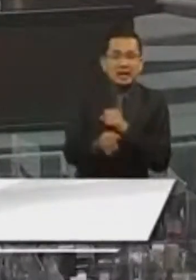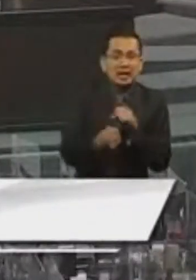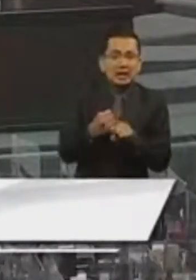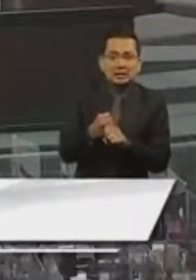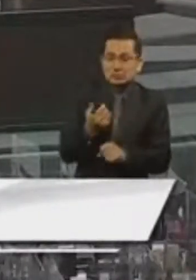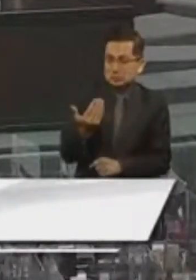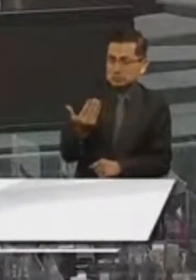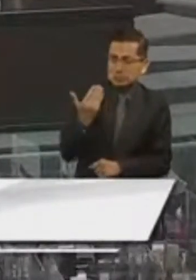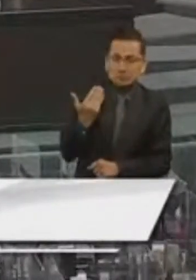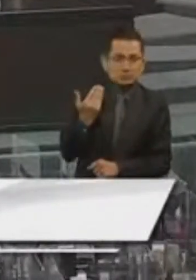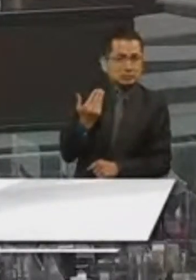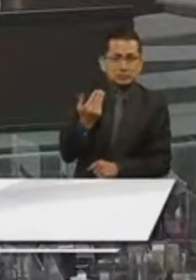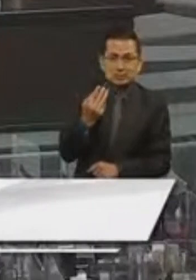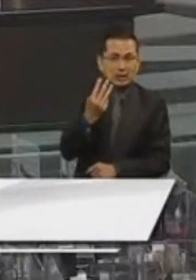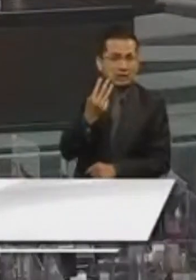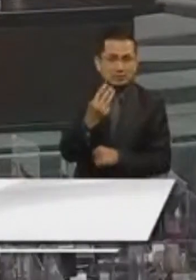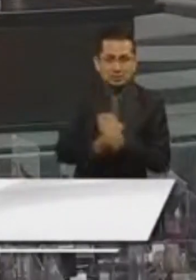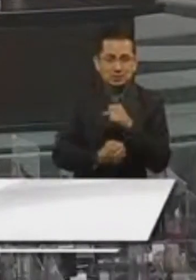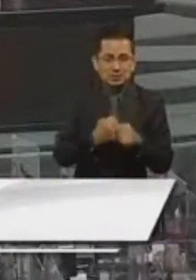Y por eso